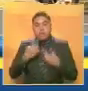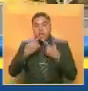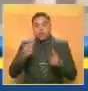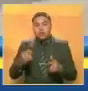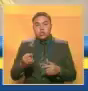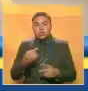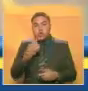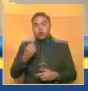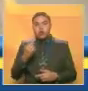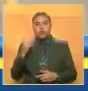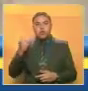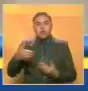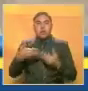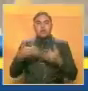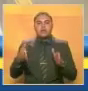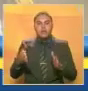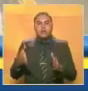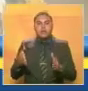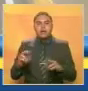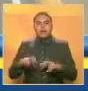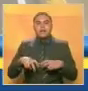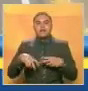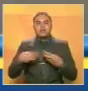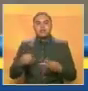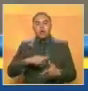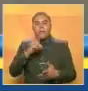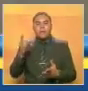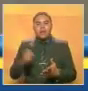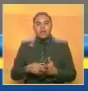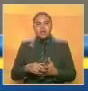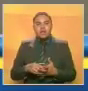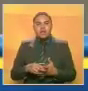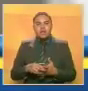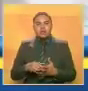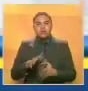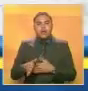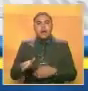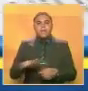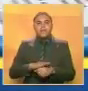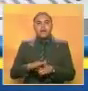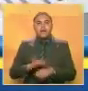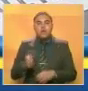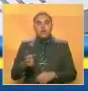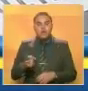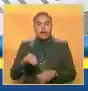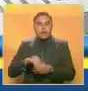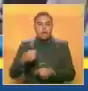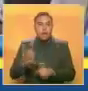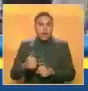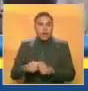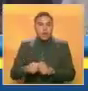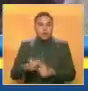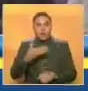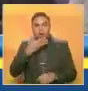se las ofreció durante la inauguración de la rehabilitación completa del sector Virgen de Guadalupe en Maracaibo, que incluyó